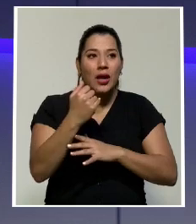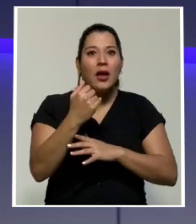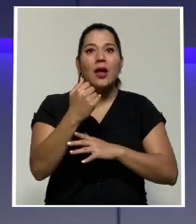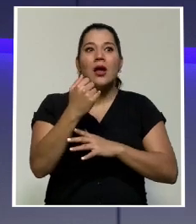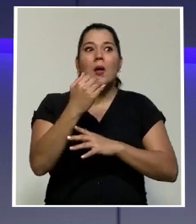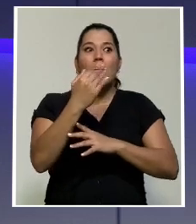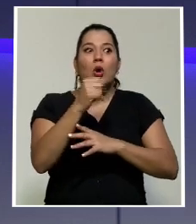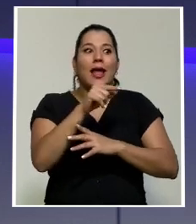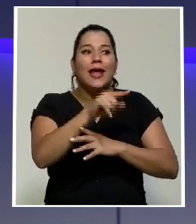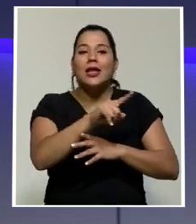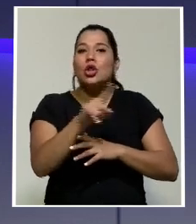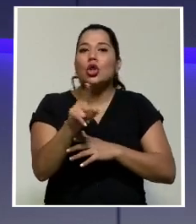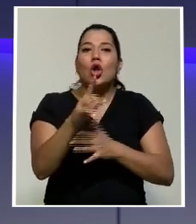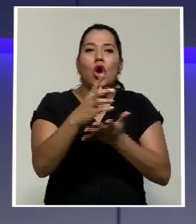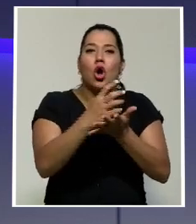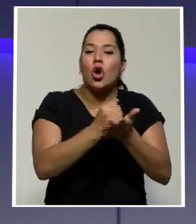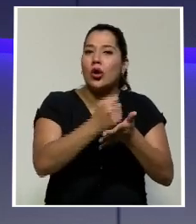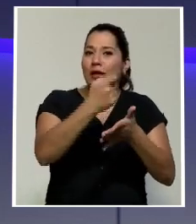son países